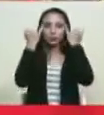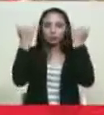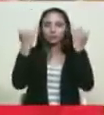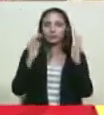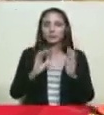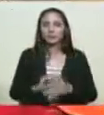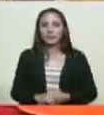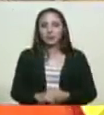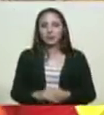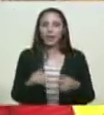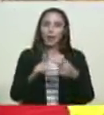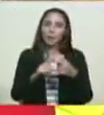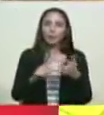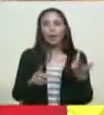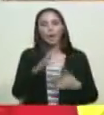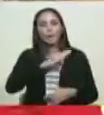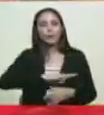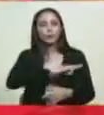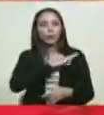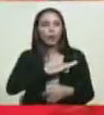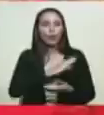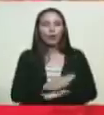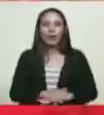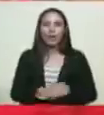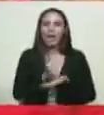la gran misión Hogares de la Patria.